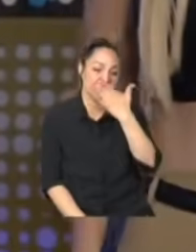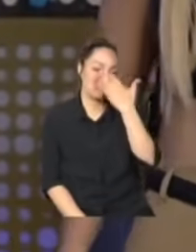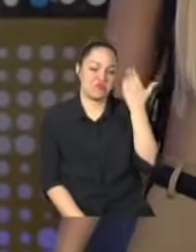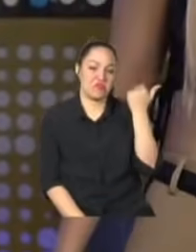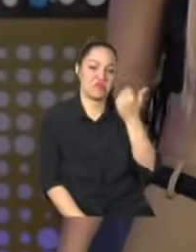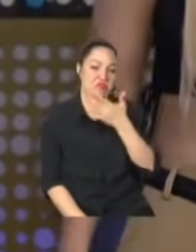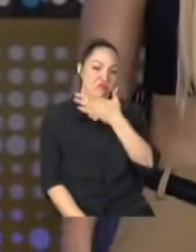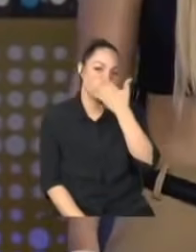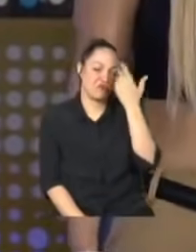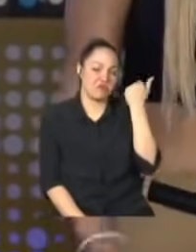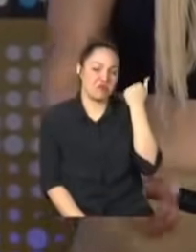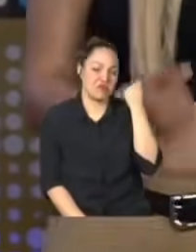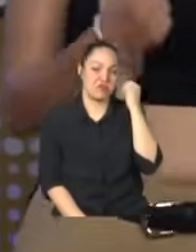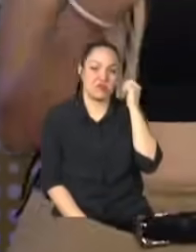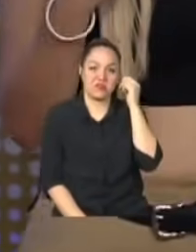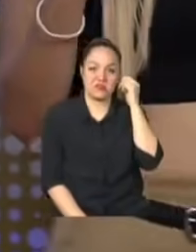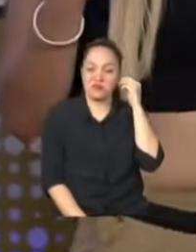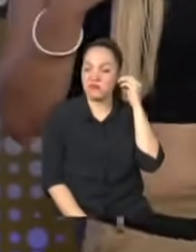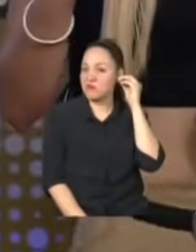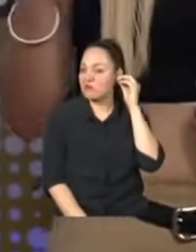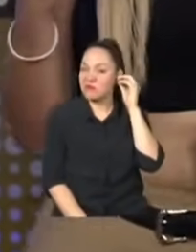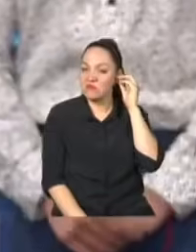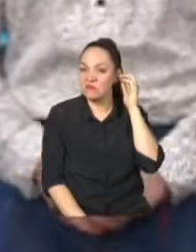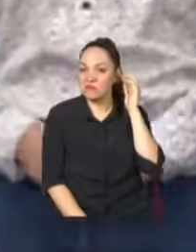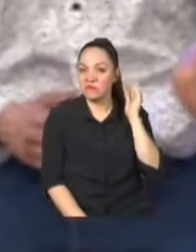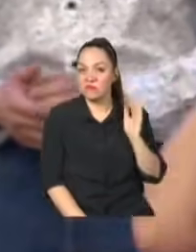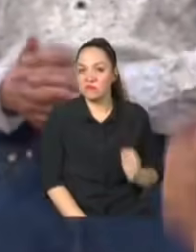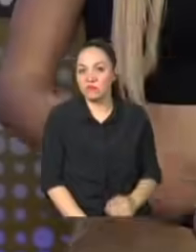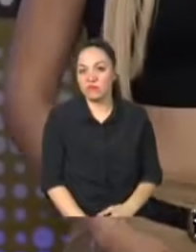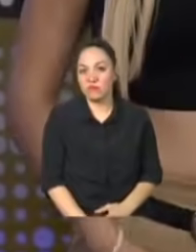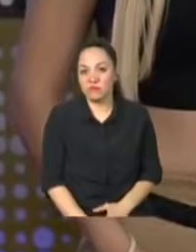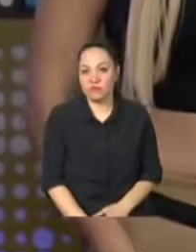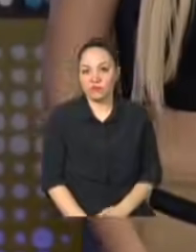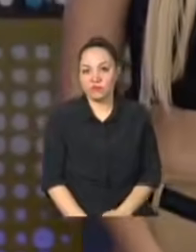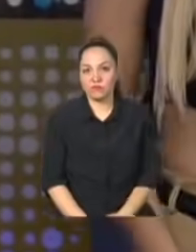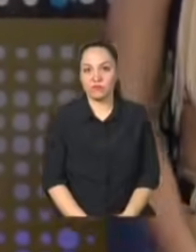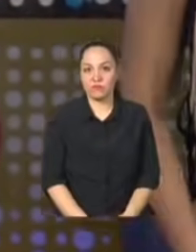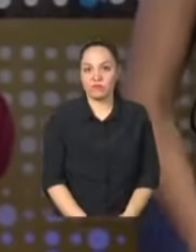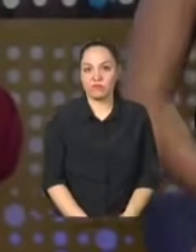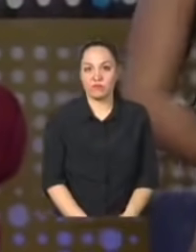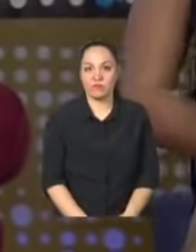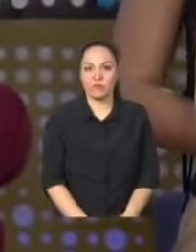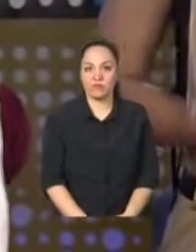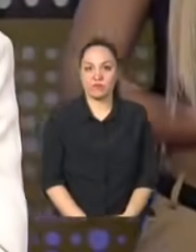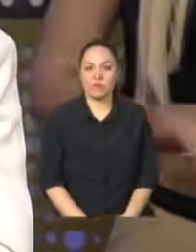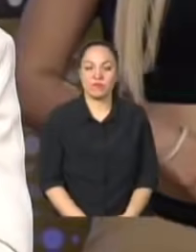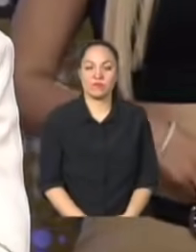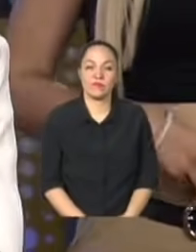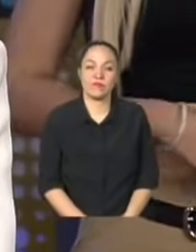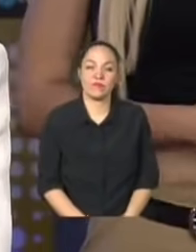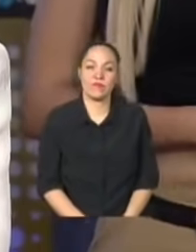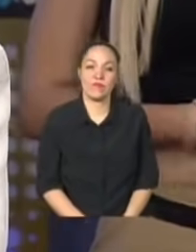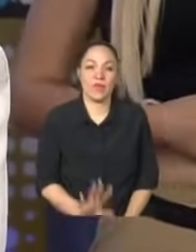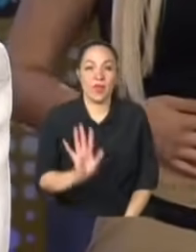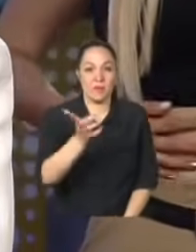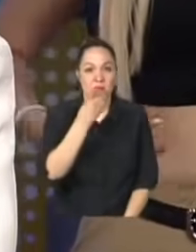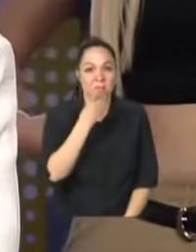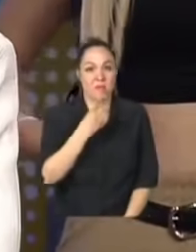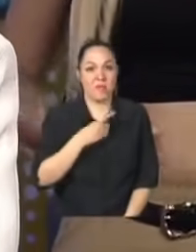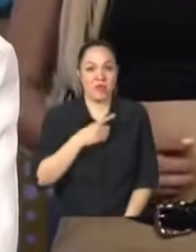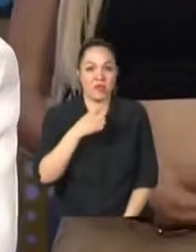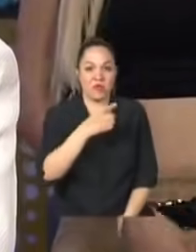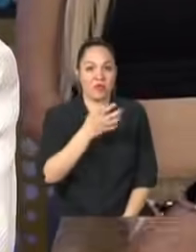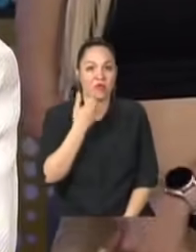ponte cuidado. Bueno, yo sé que hay varios. Qué bueno, para que ya se cae. Bien, han dicho que quieren